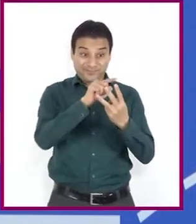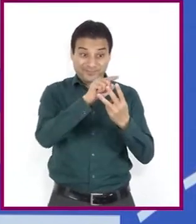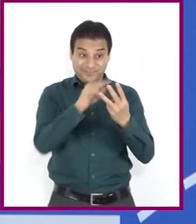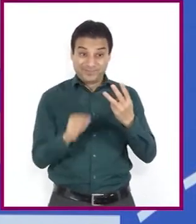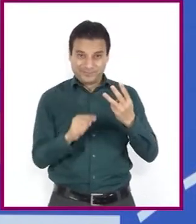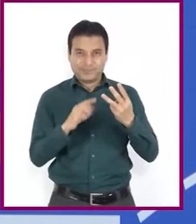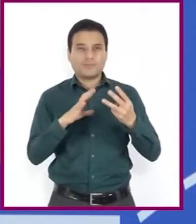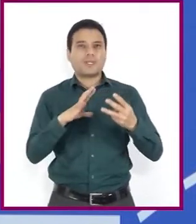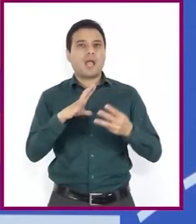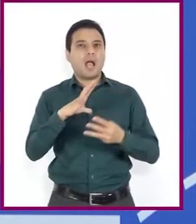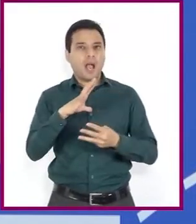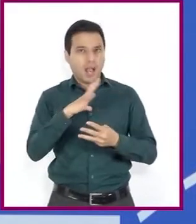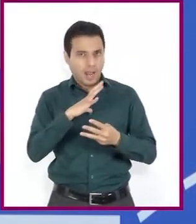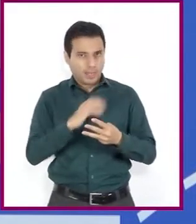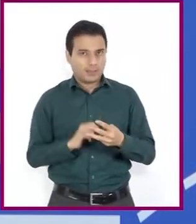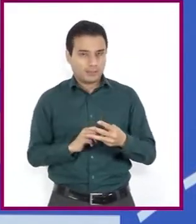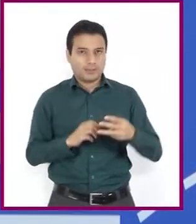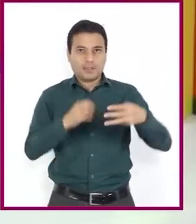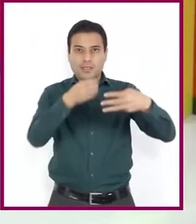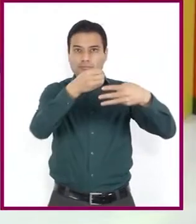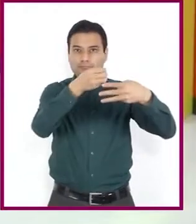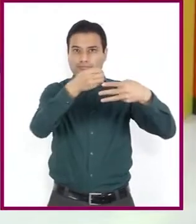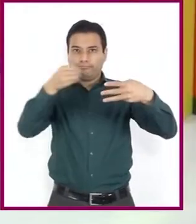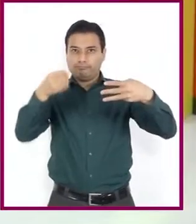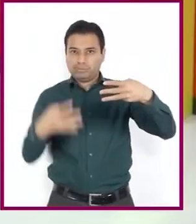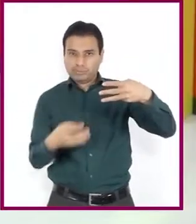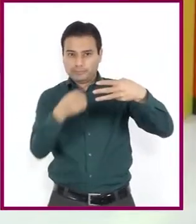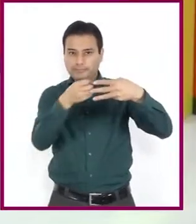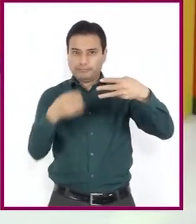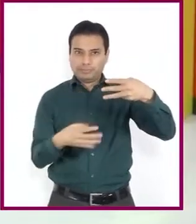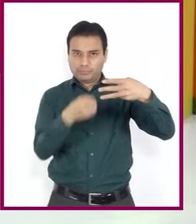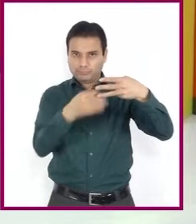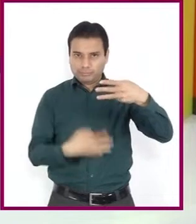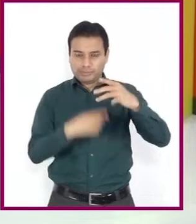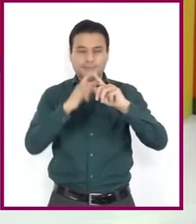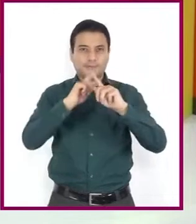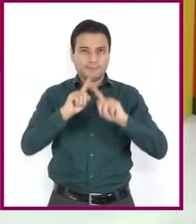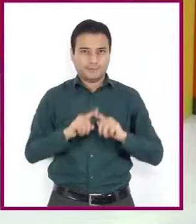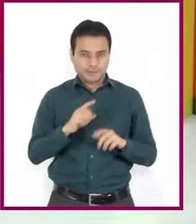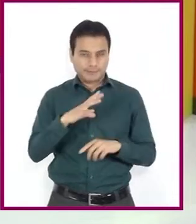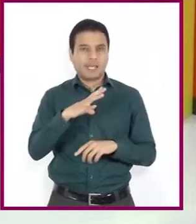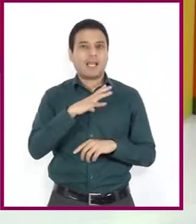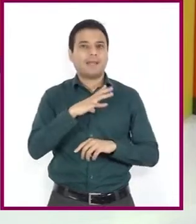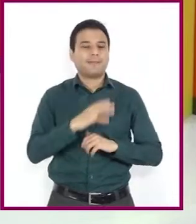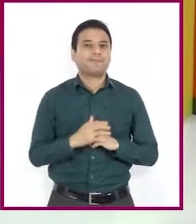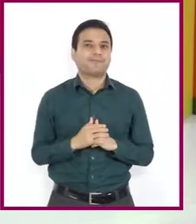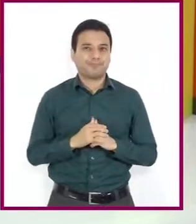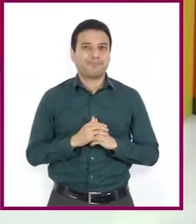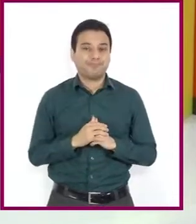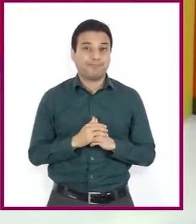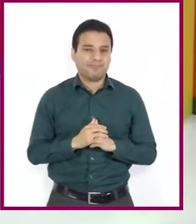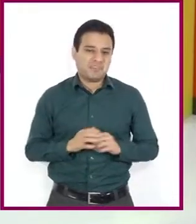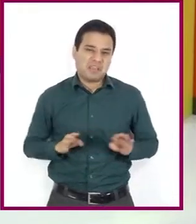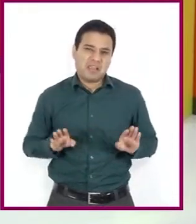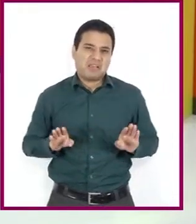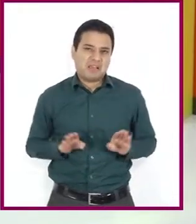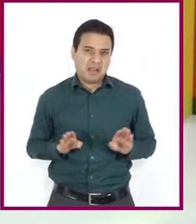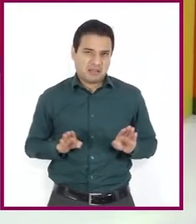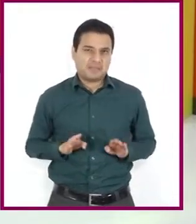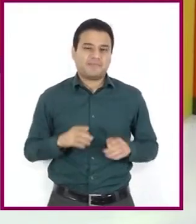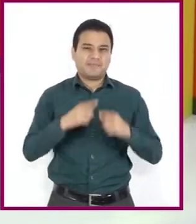estos géneros literarios podemos distinguir textos especializados por alguna característica particular